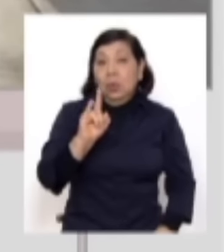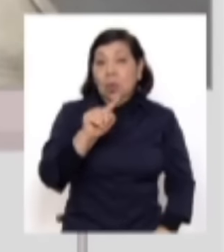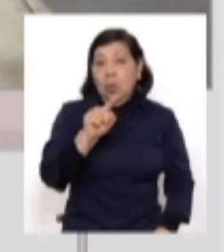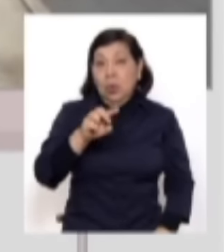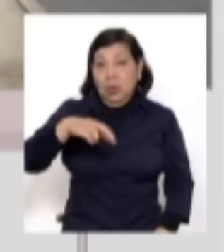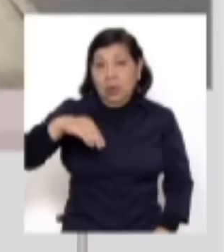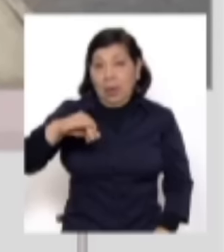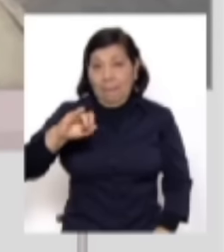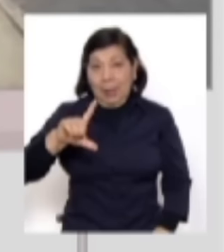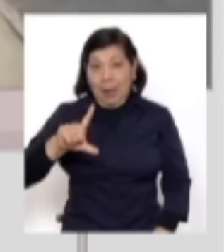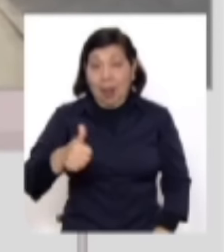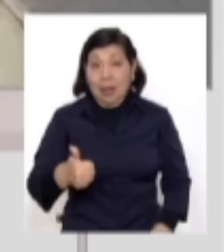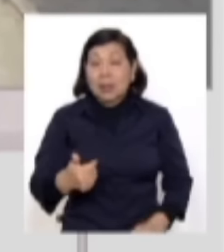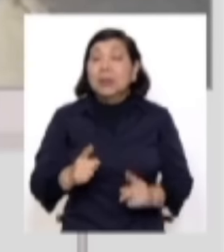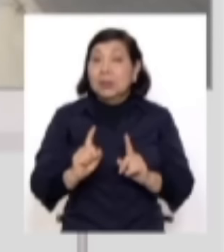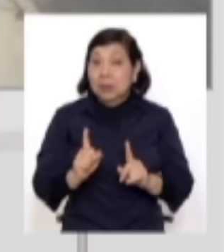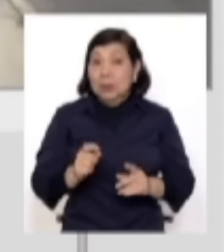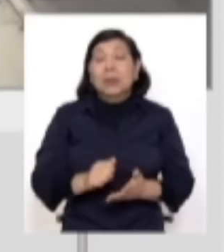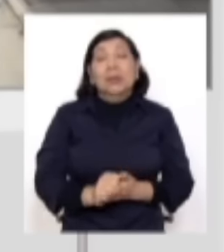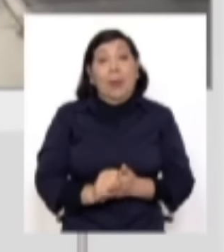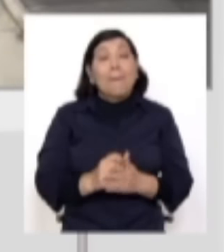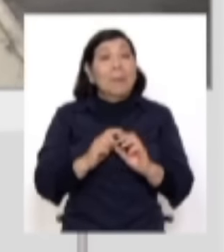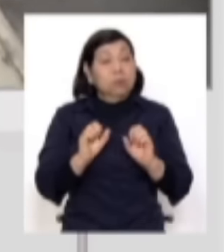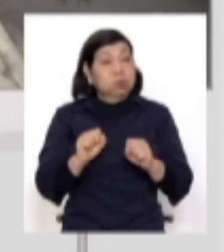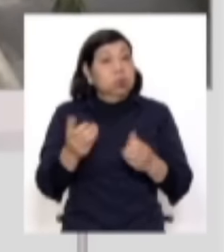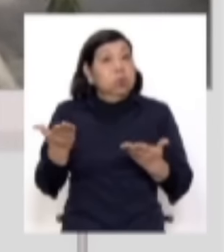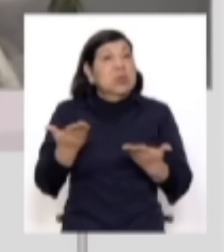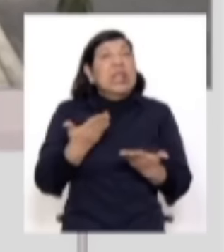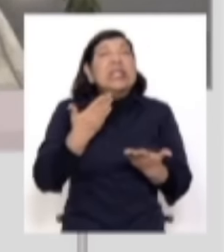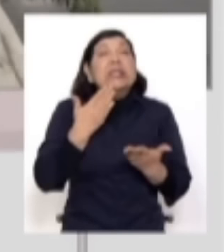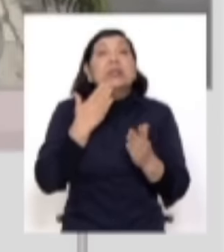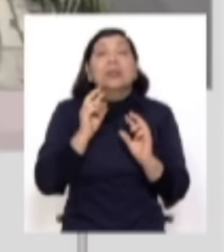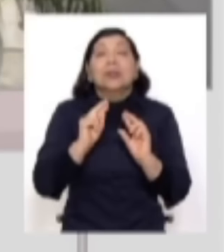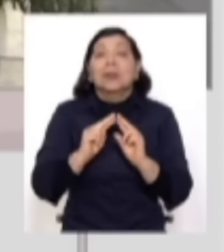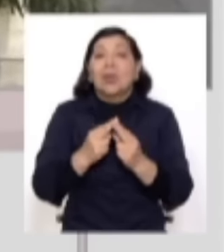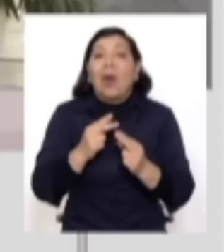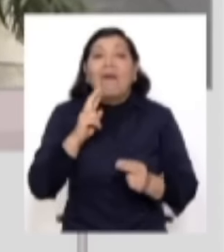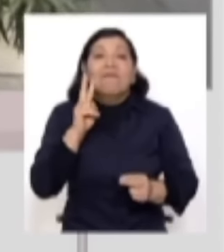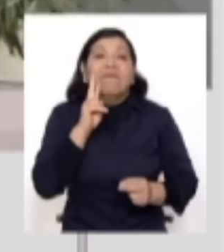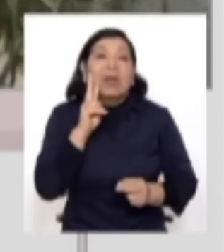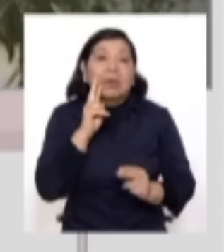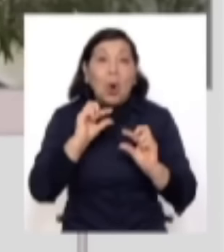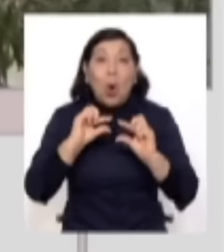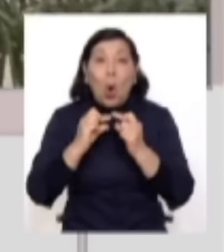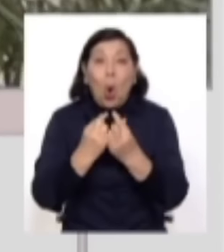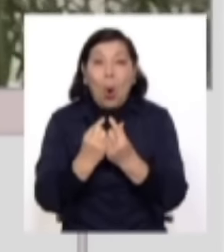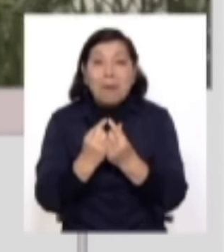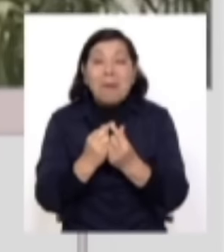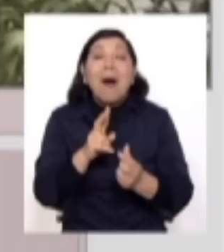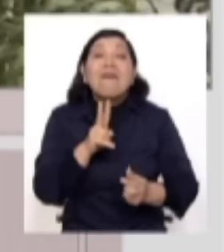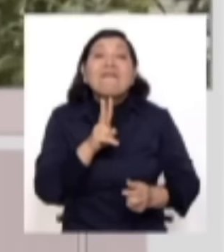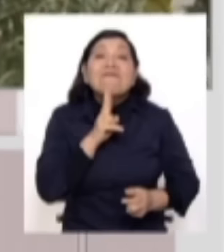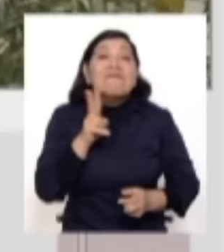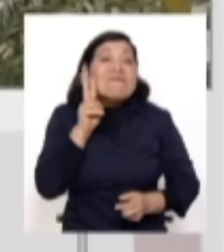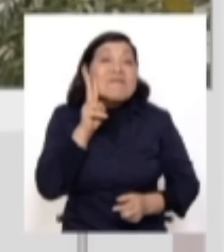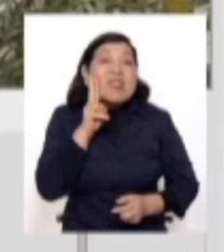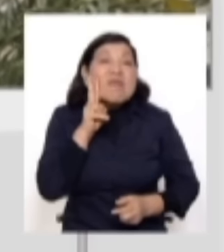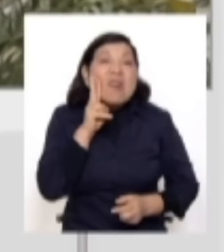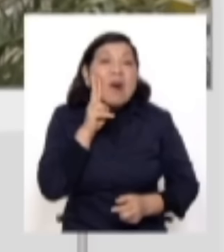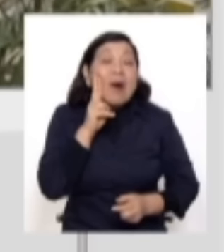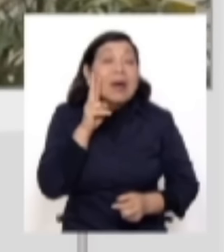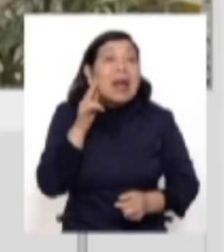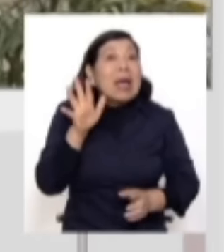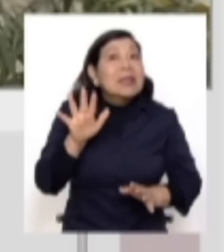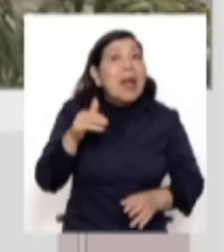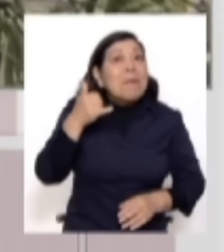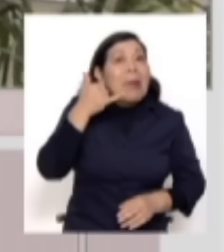podría intervenir la División de Estafas de la misma DIVINCRI para poder desarticular esta organización criminal que está detrás de este